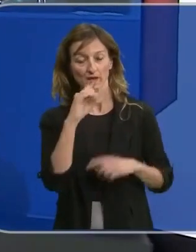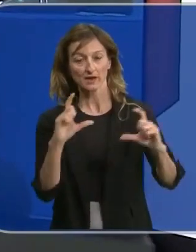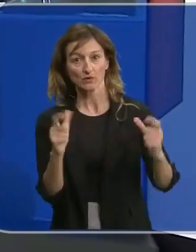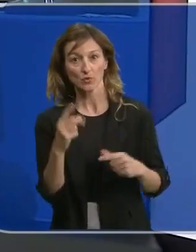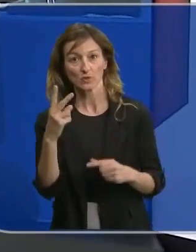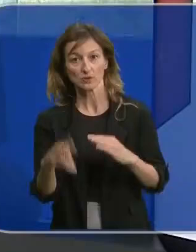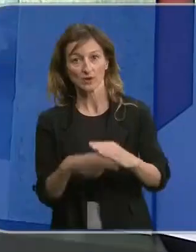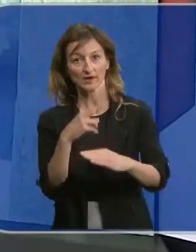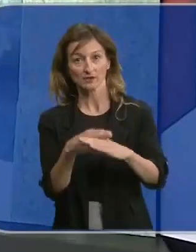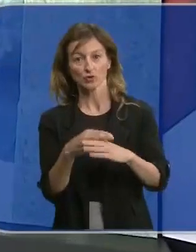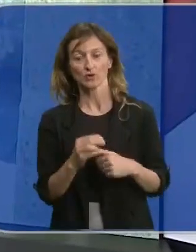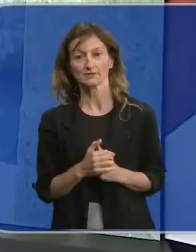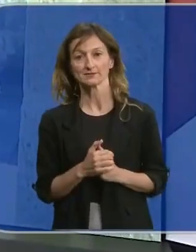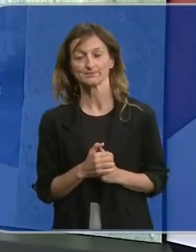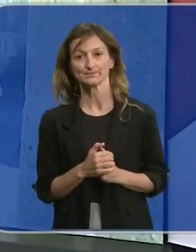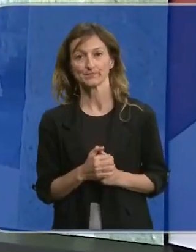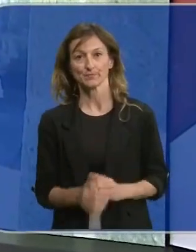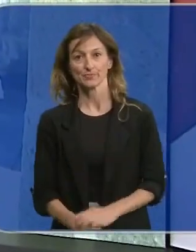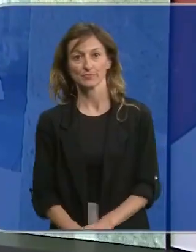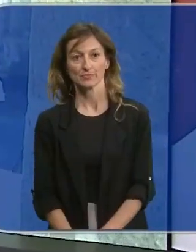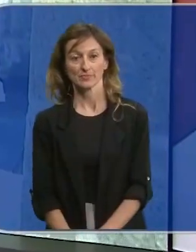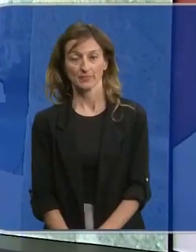a reunir con los cuatro rectores Eduardo